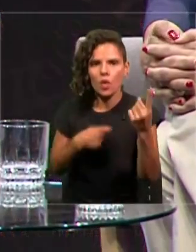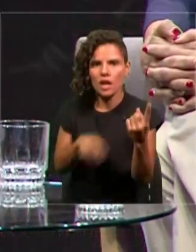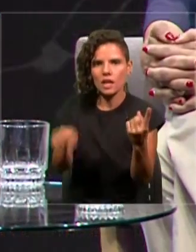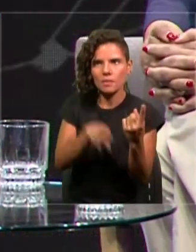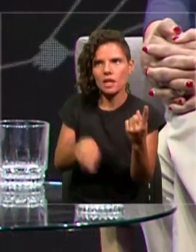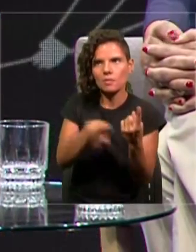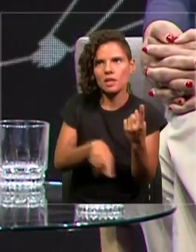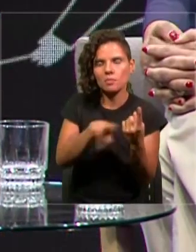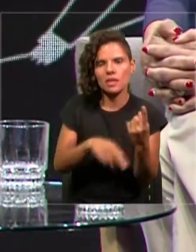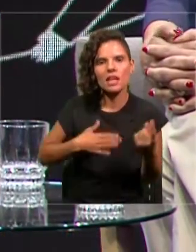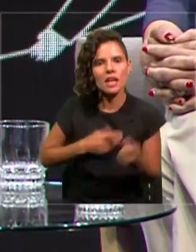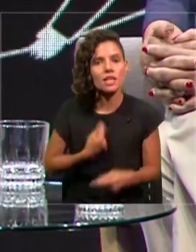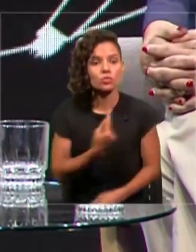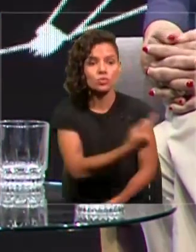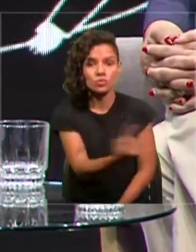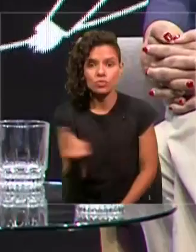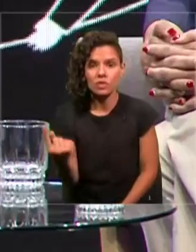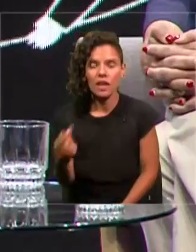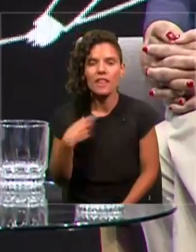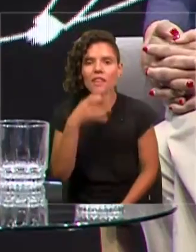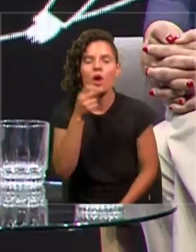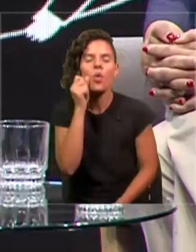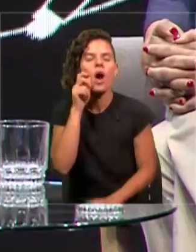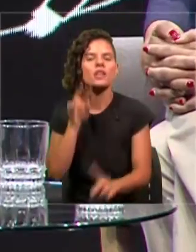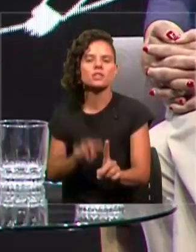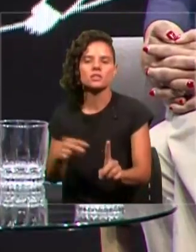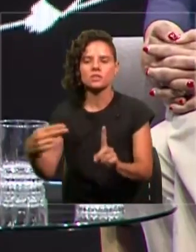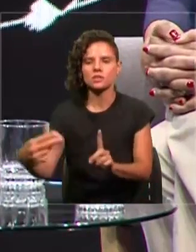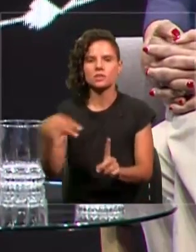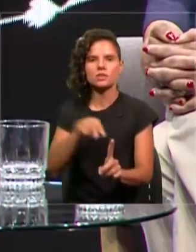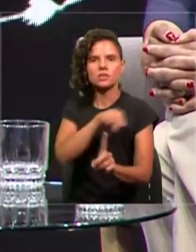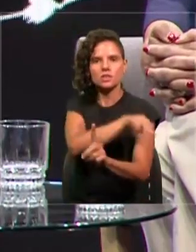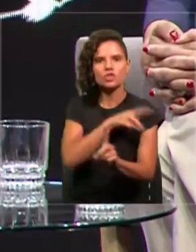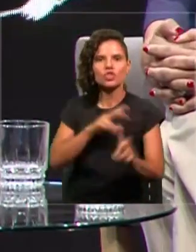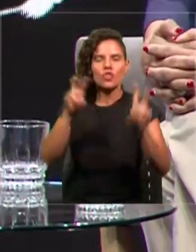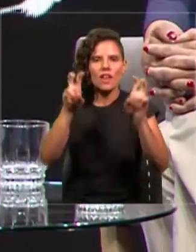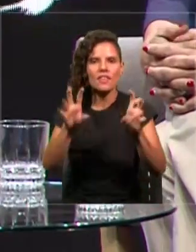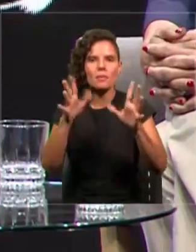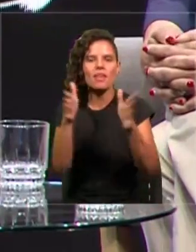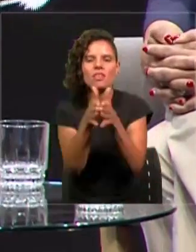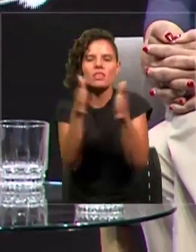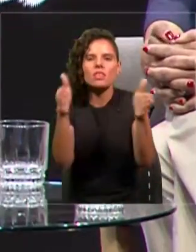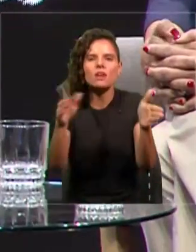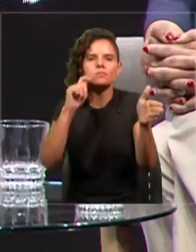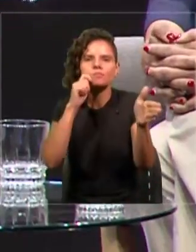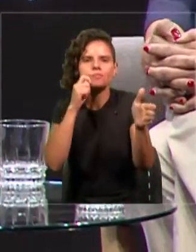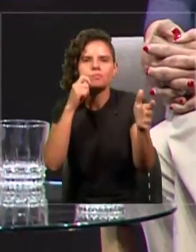mucho es que quieren que cada uno de ustedes dé su punto de vista sobre el concepto de conflicto.